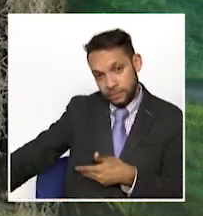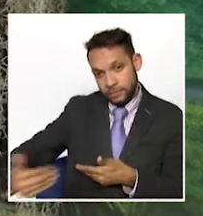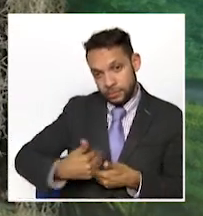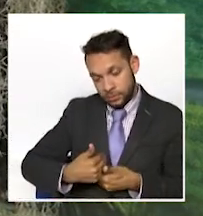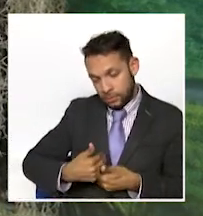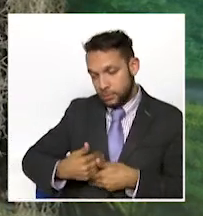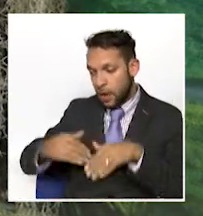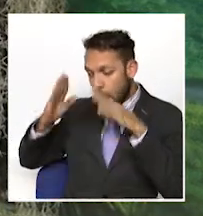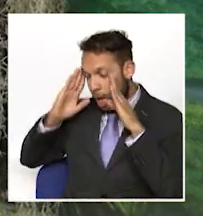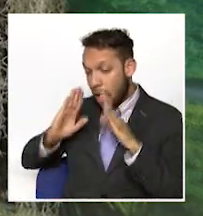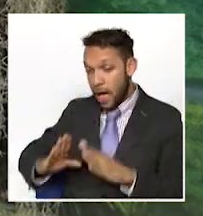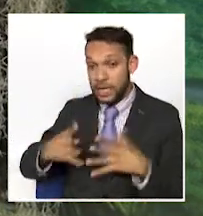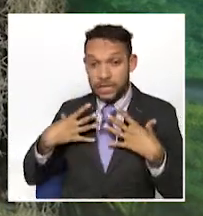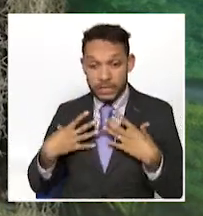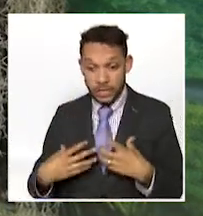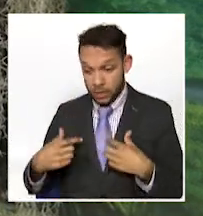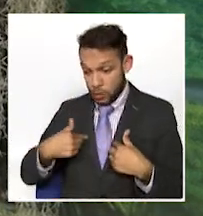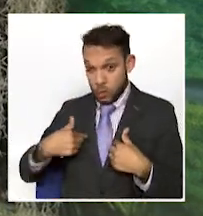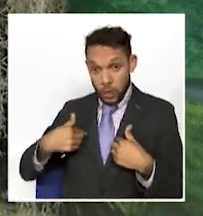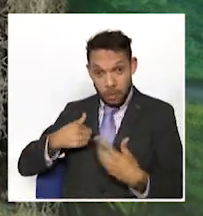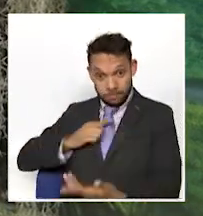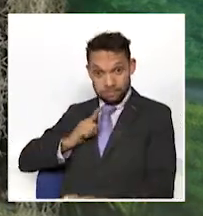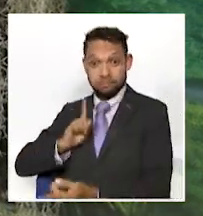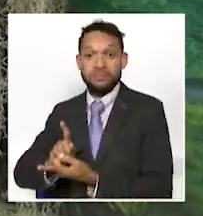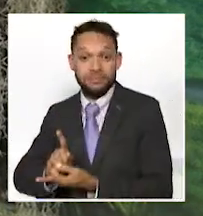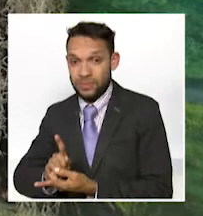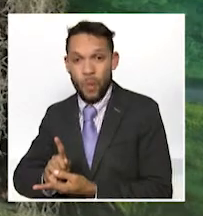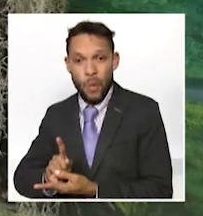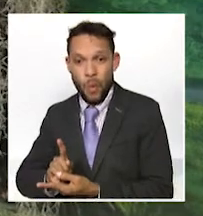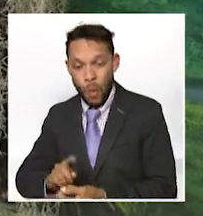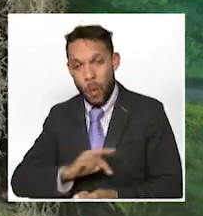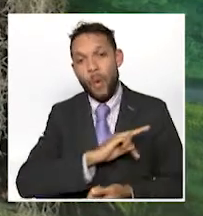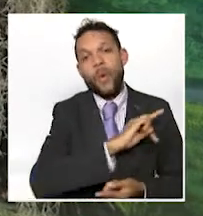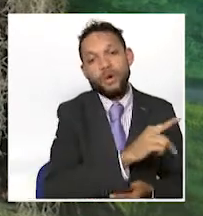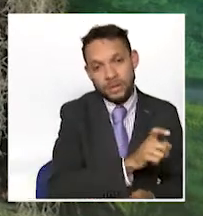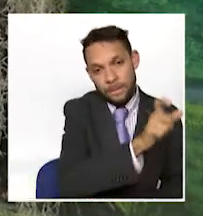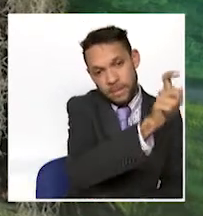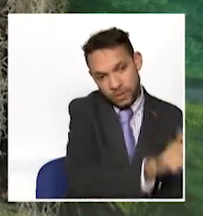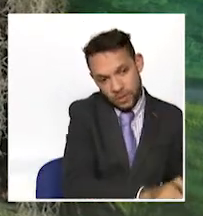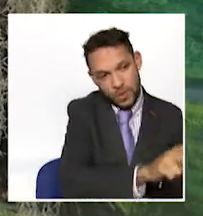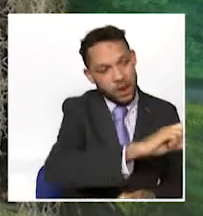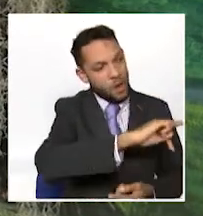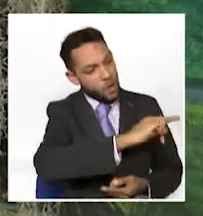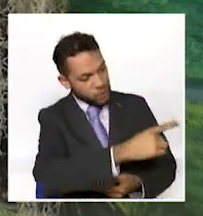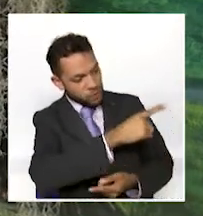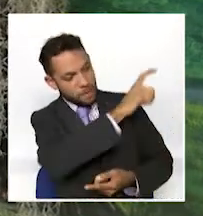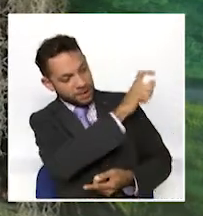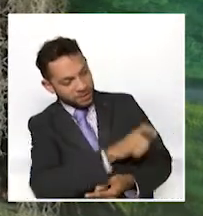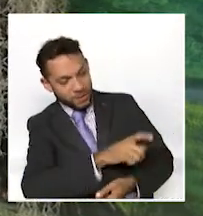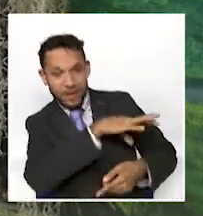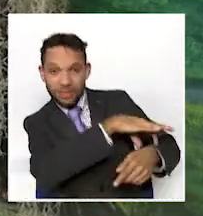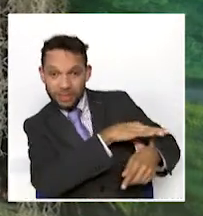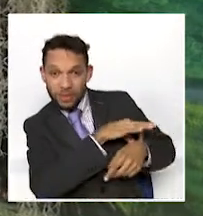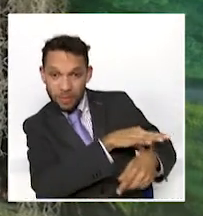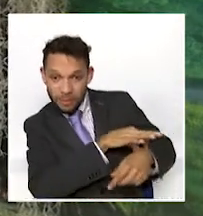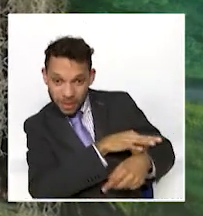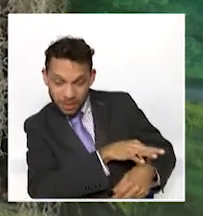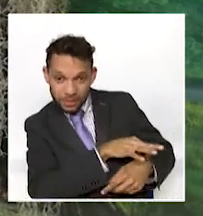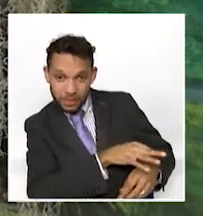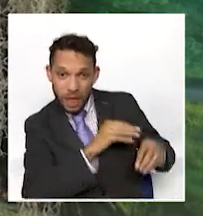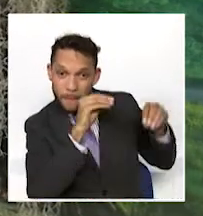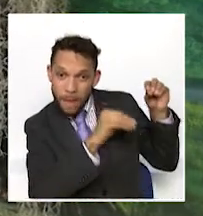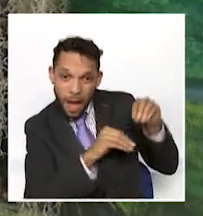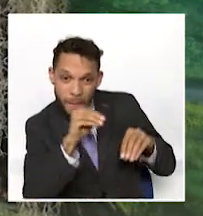muchos casos conmigo y yo no los atiendo. Llega al consultorio con David, con el doctor Germán, con el doctor Raúl, con el grupo de